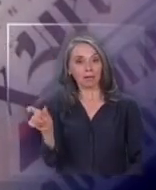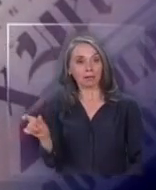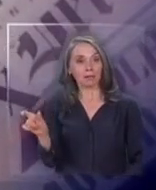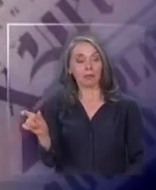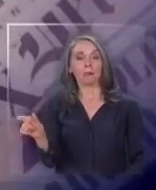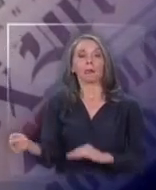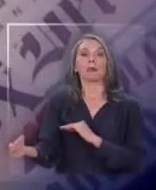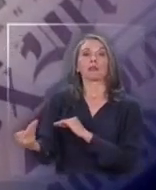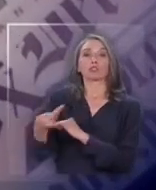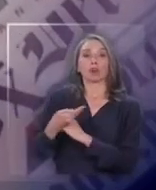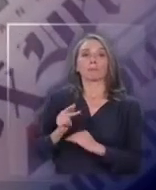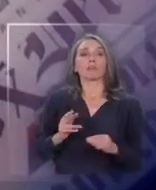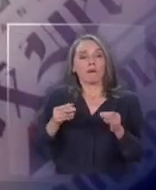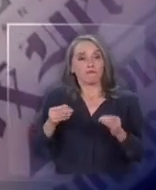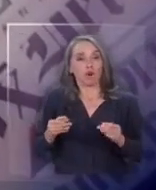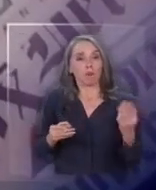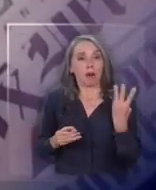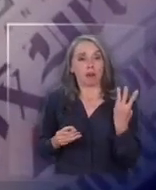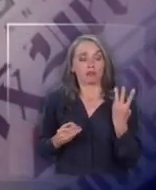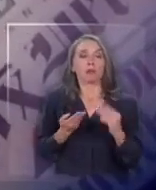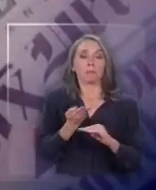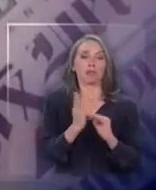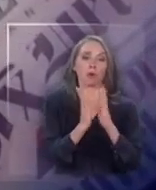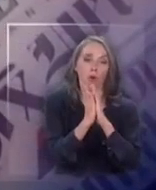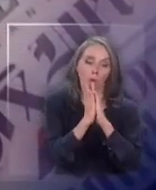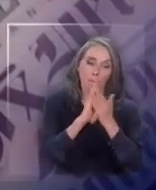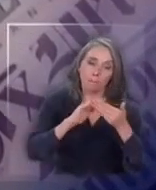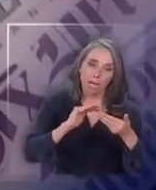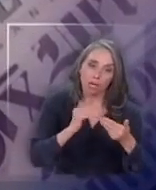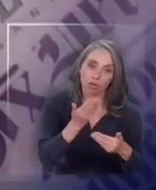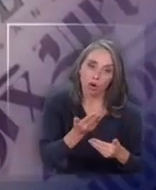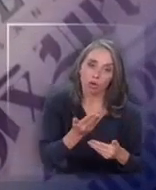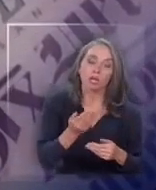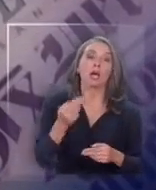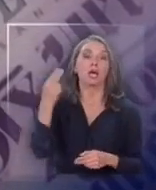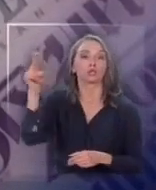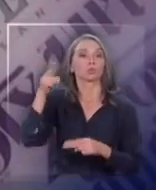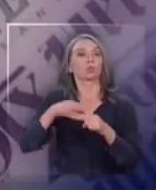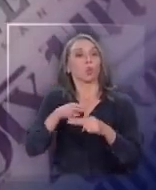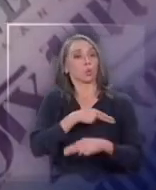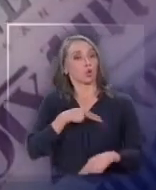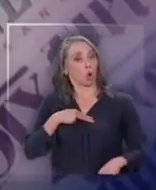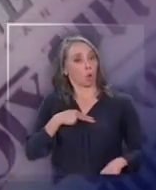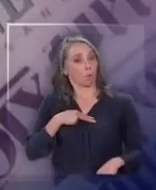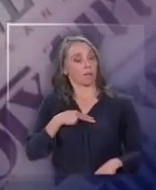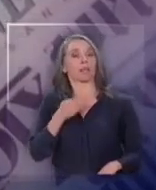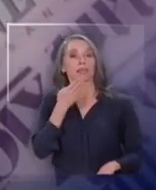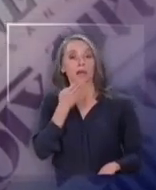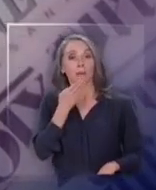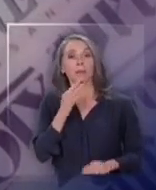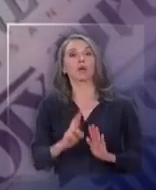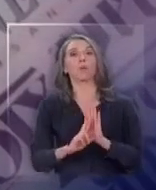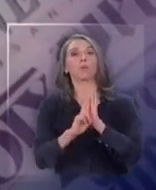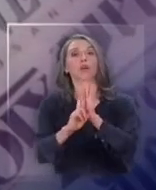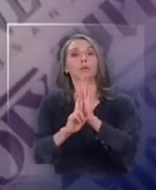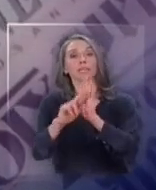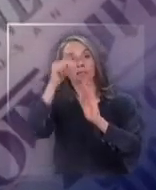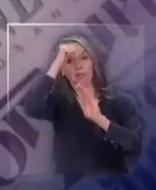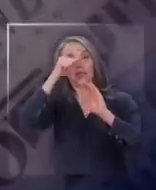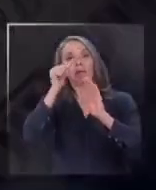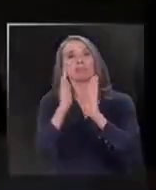nos pidió formalmente perdón a nombre propio y a nombre de la Iglesia